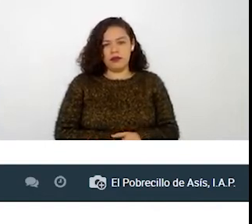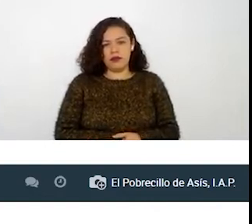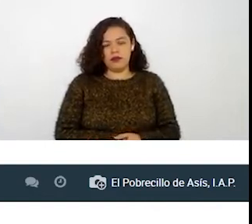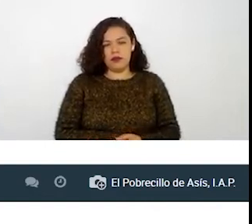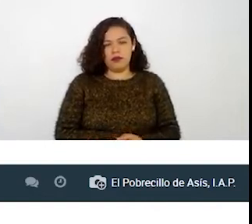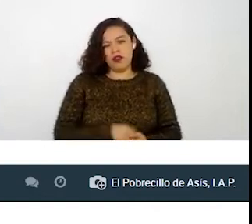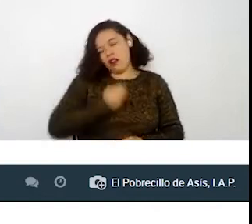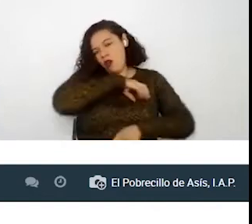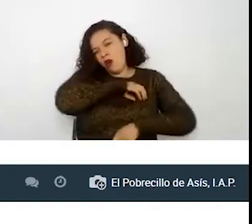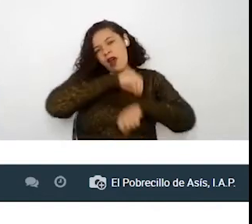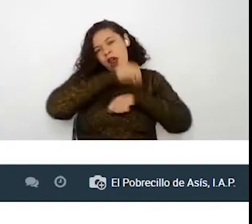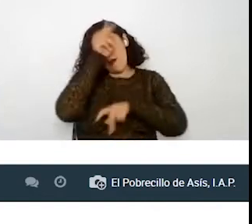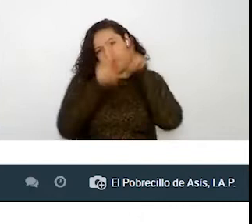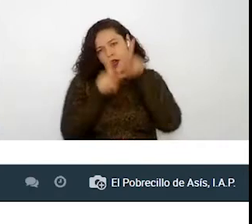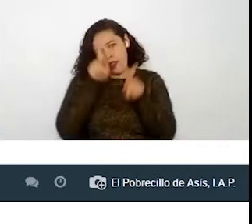pláticas